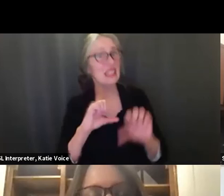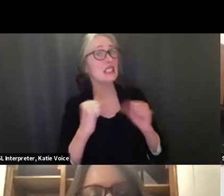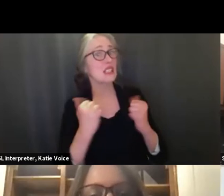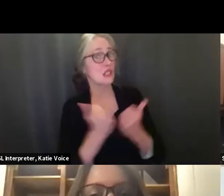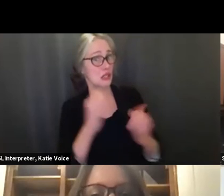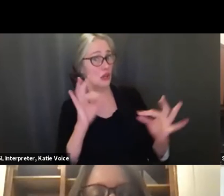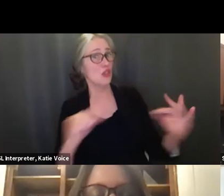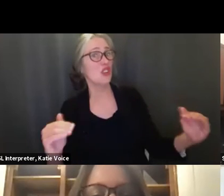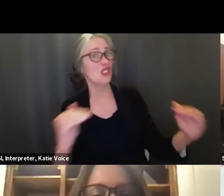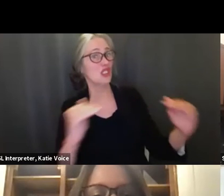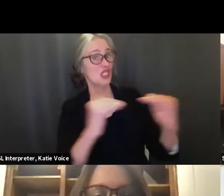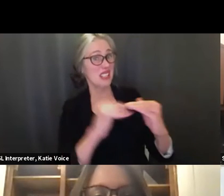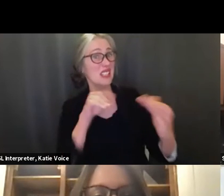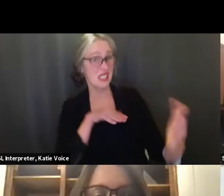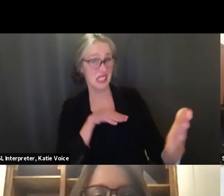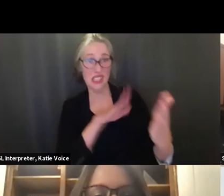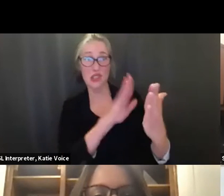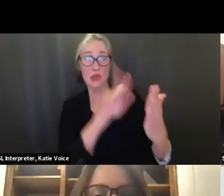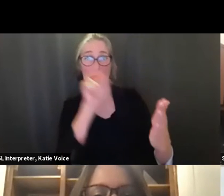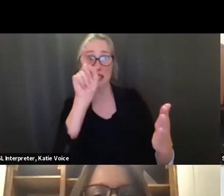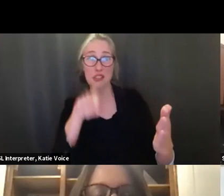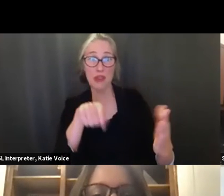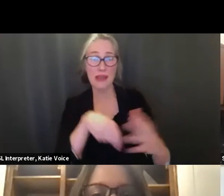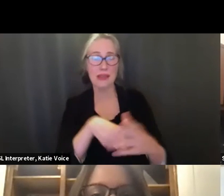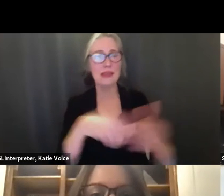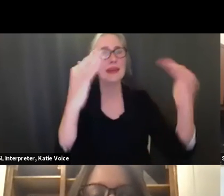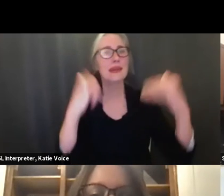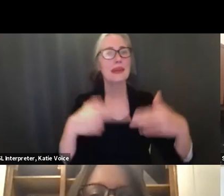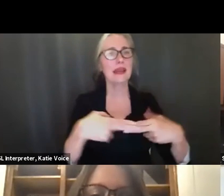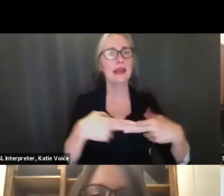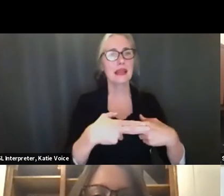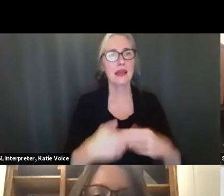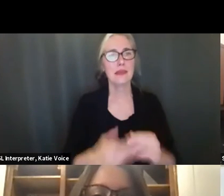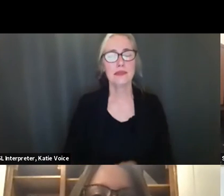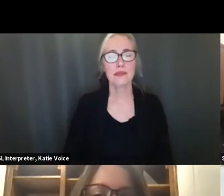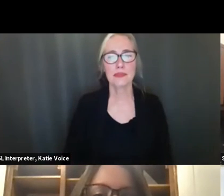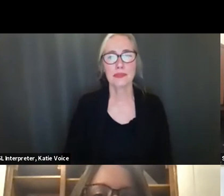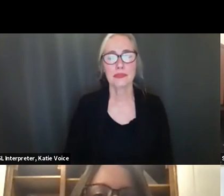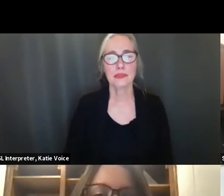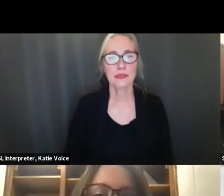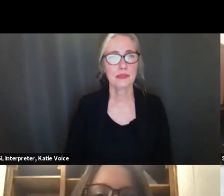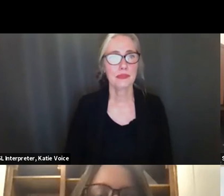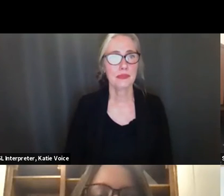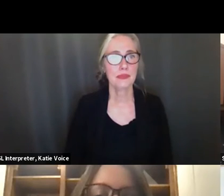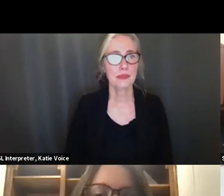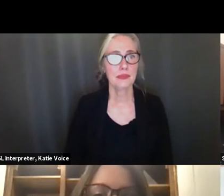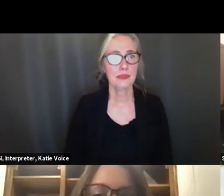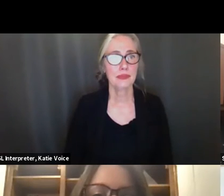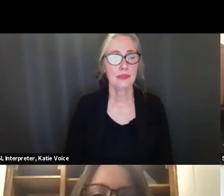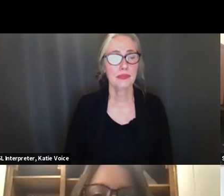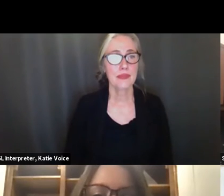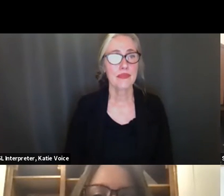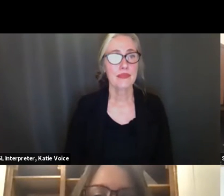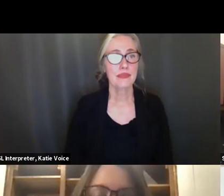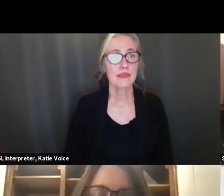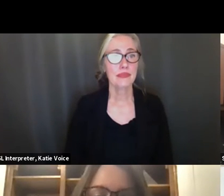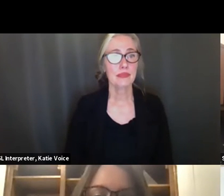Pensamos que esto es una cuestión de justicia social que se tiene que atender. Próxima diapositiva.